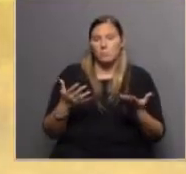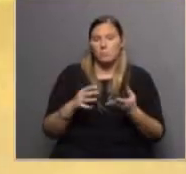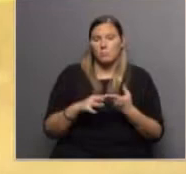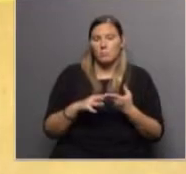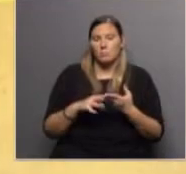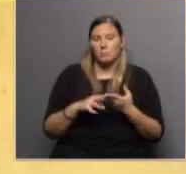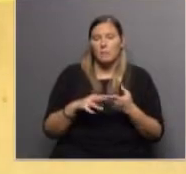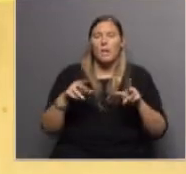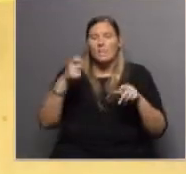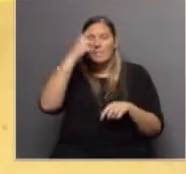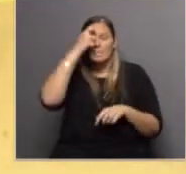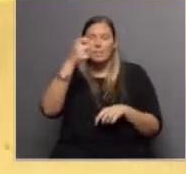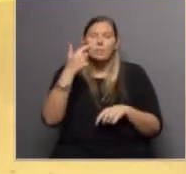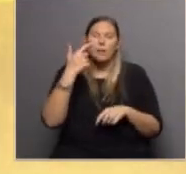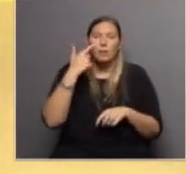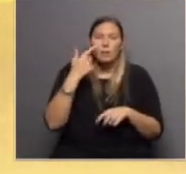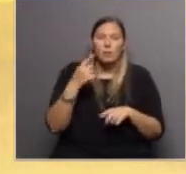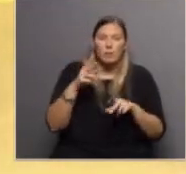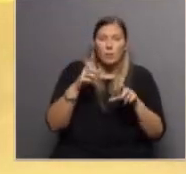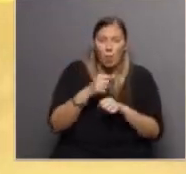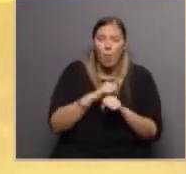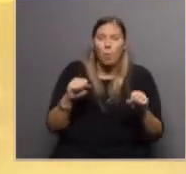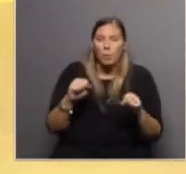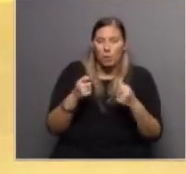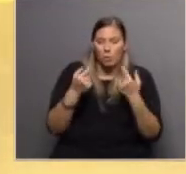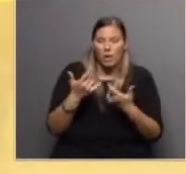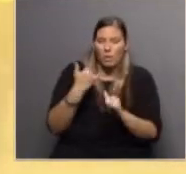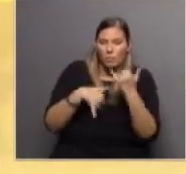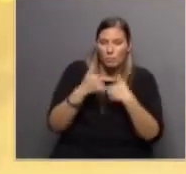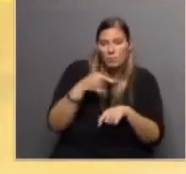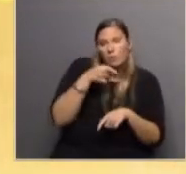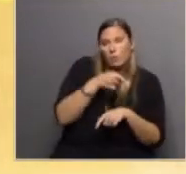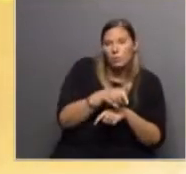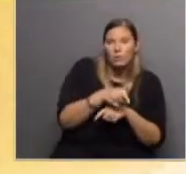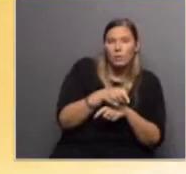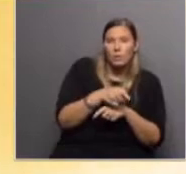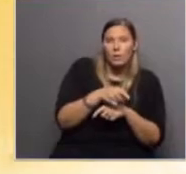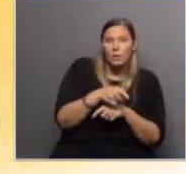de la ciencia, decir, bueno, me parece que puedo aportar por acá y de repente sí se